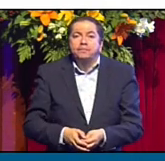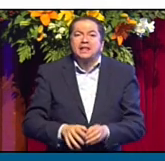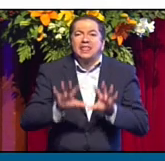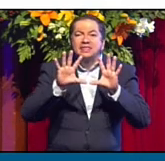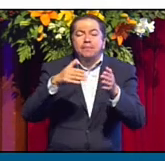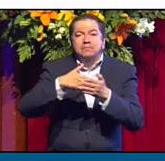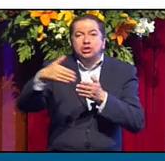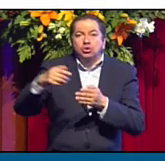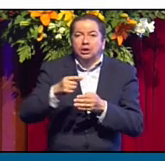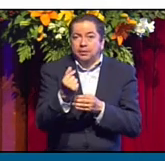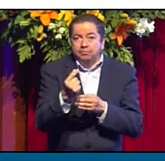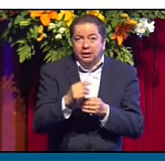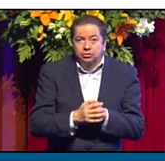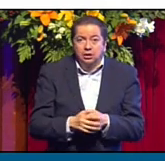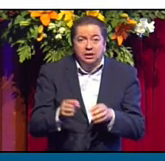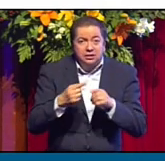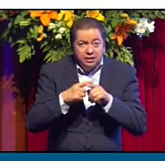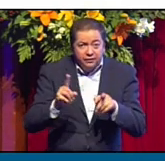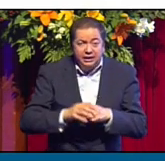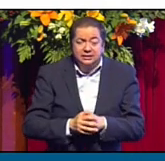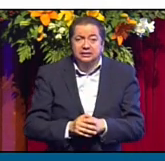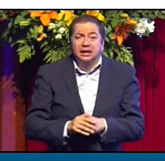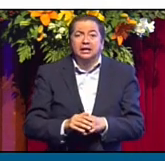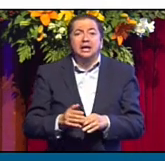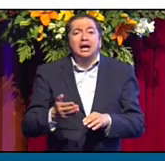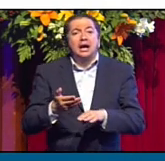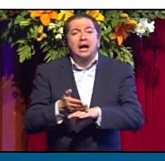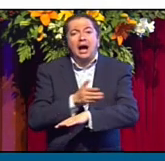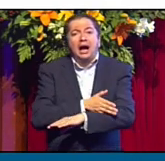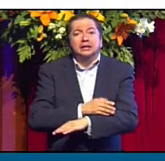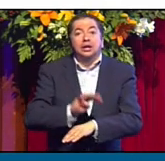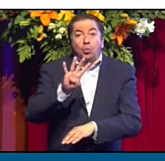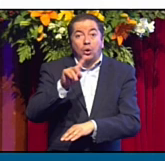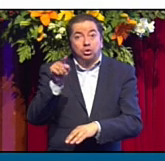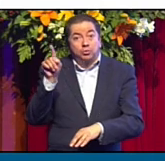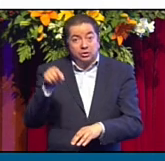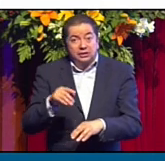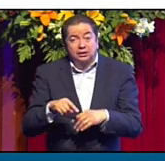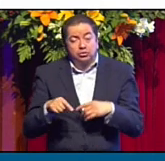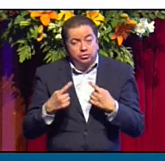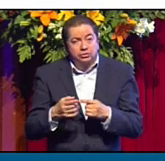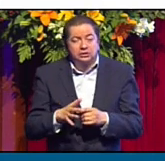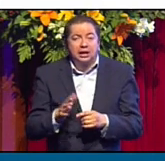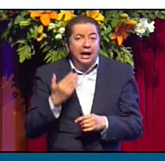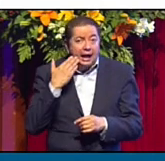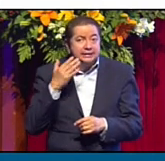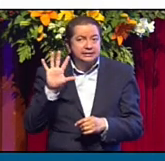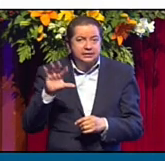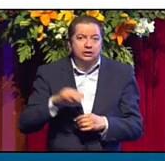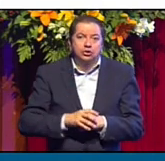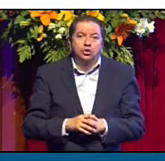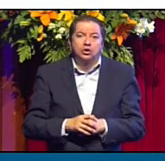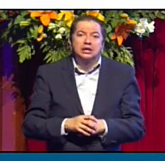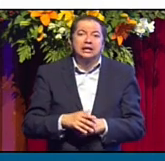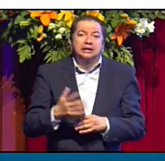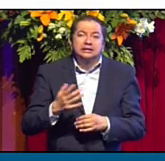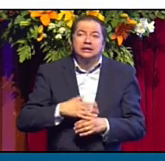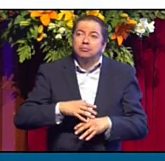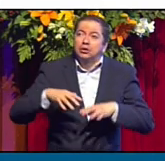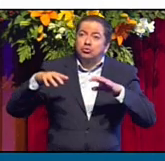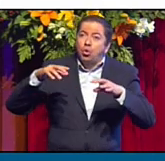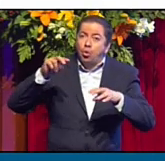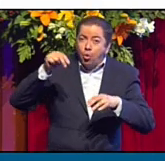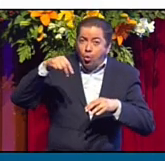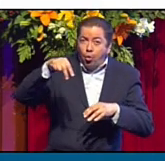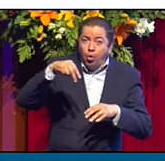10 millones de pesos. Esto a diferencia de lo que habíamos hecho con el 4%, y así el 5%. Evento meteorológico de julio del